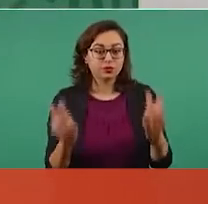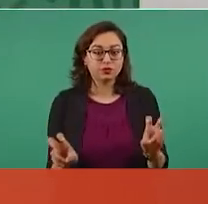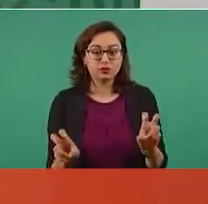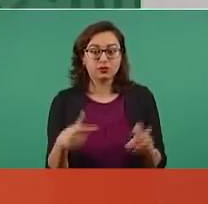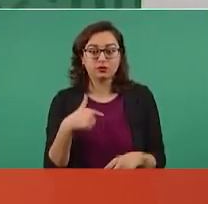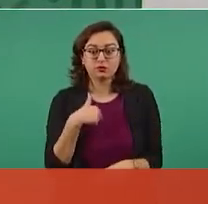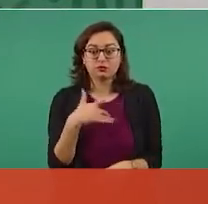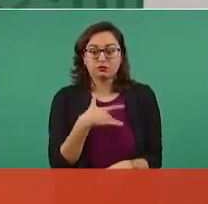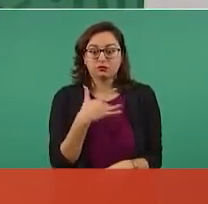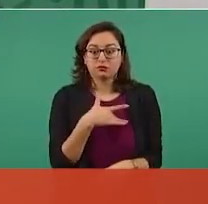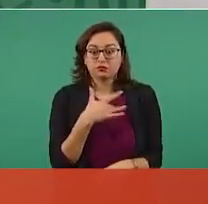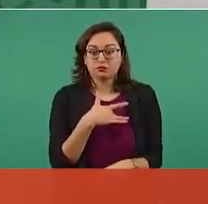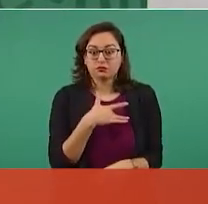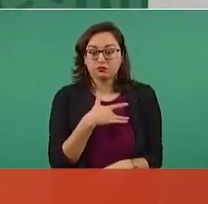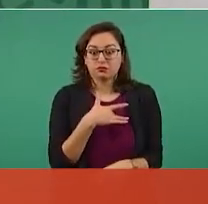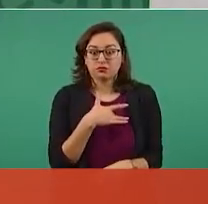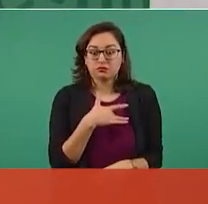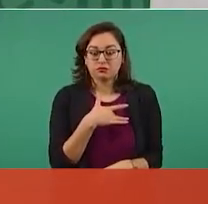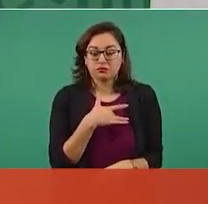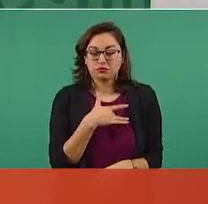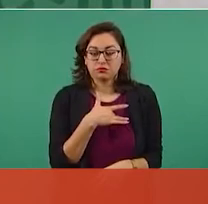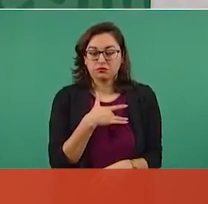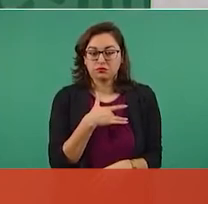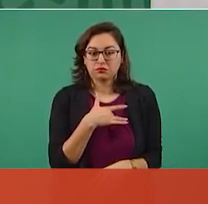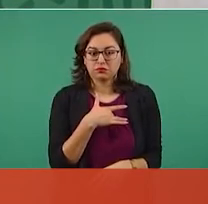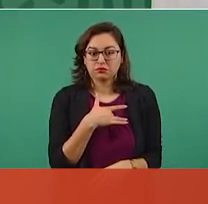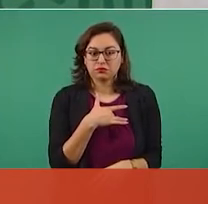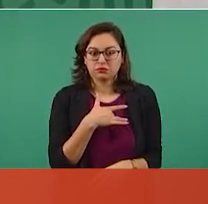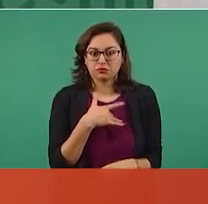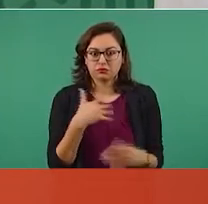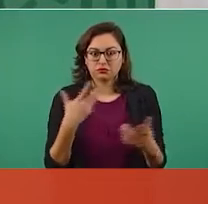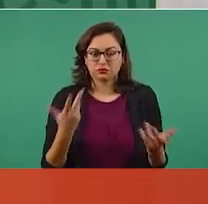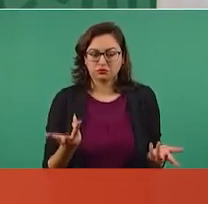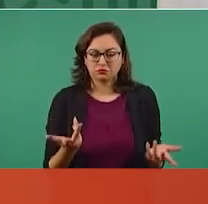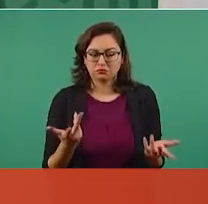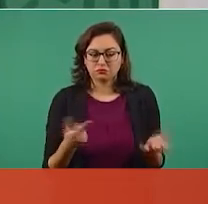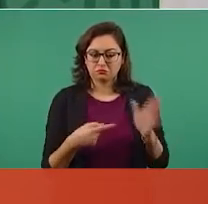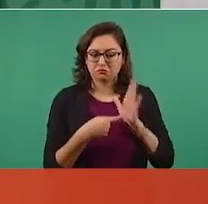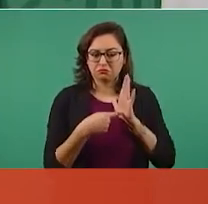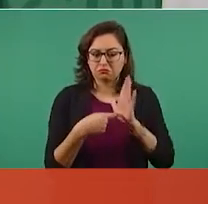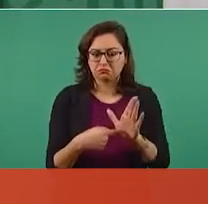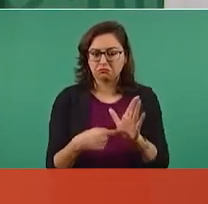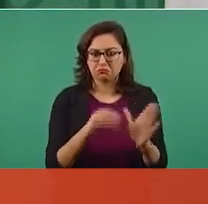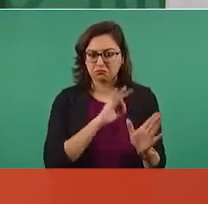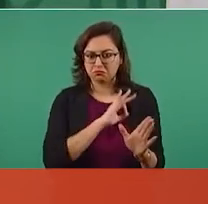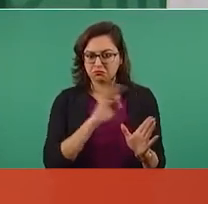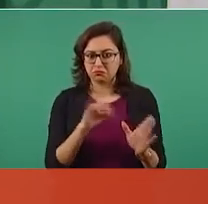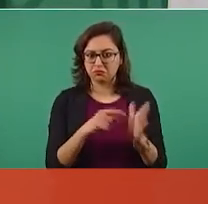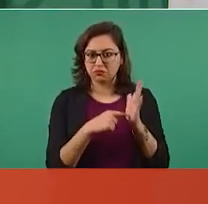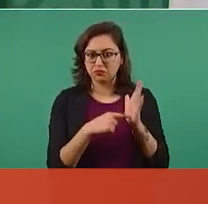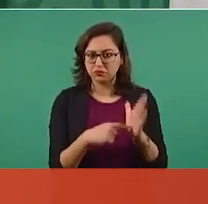sea delito el dar a conocer lo de